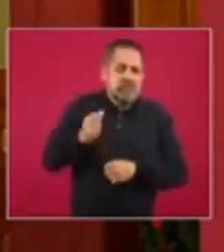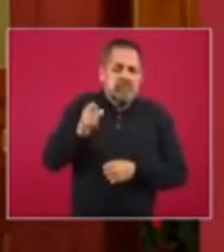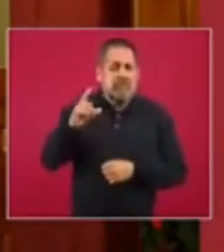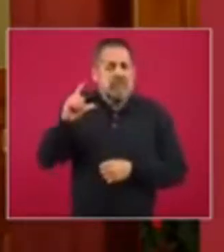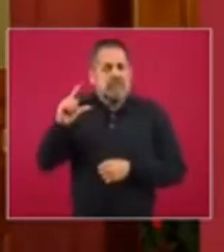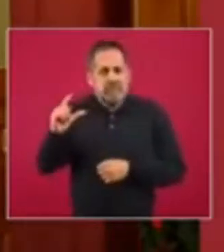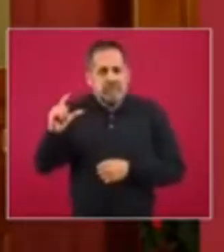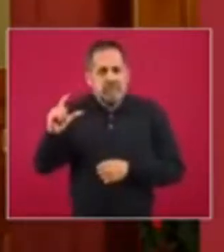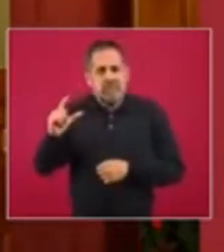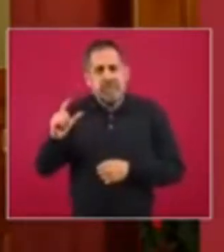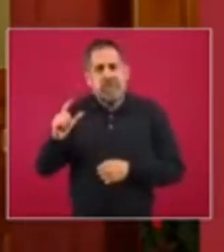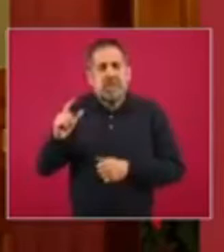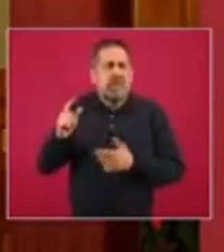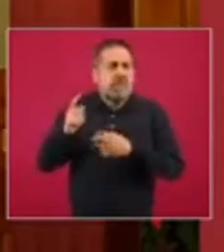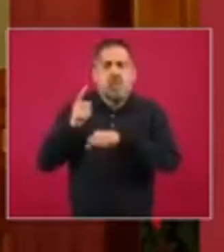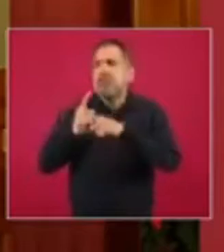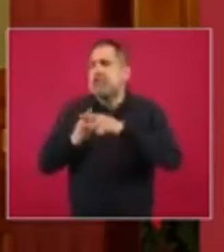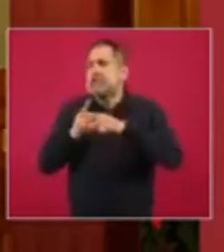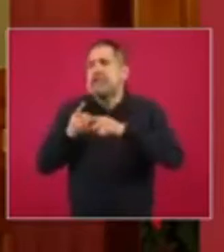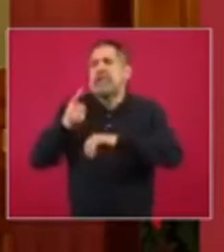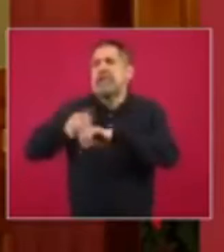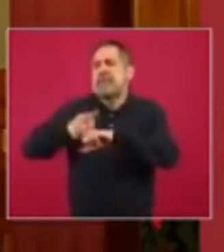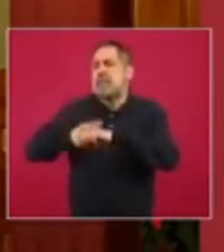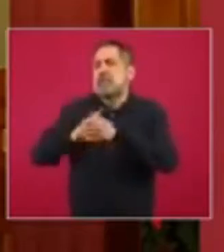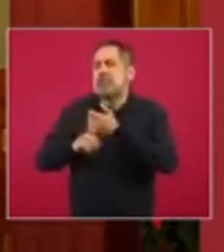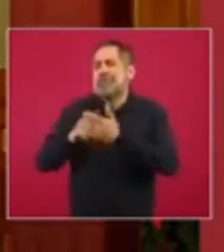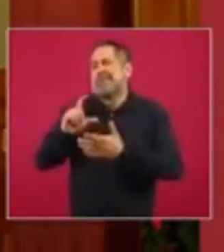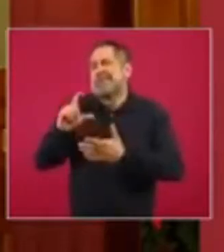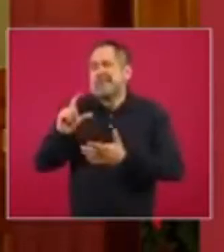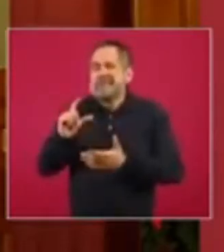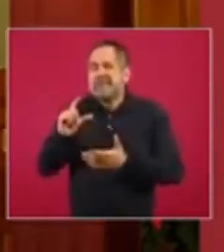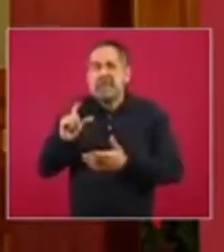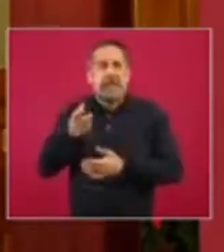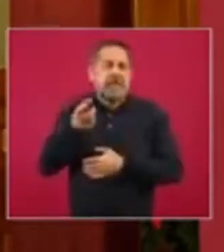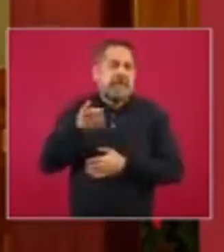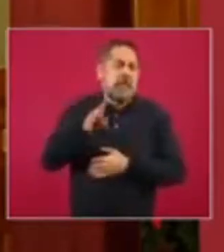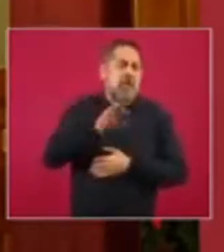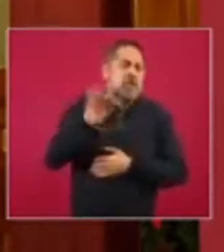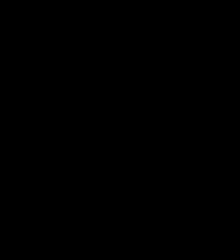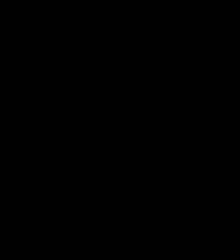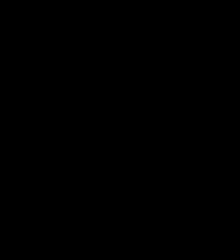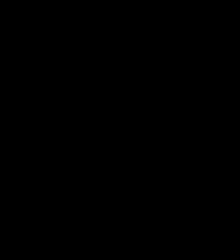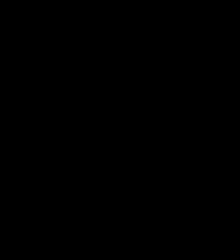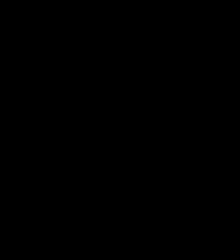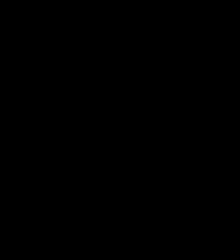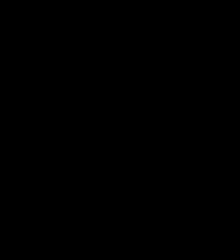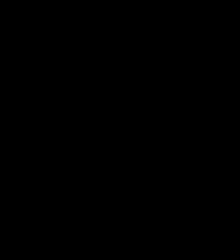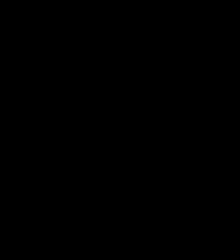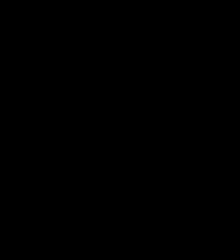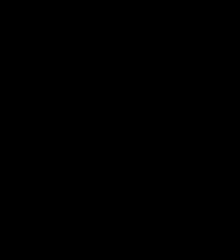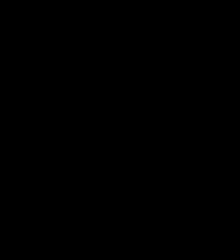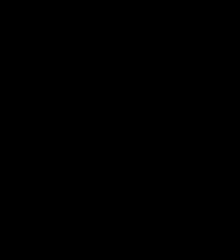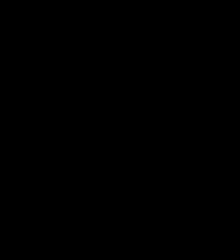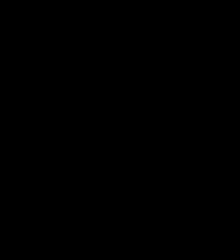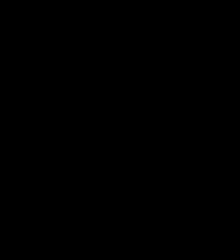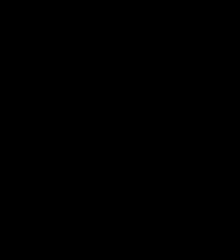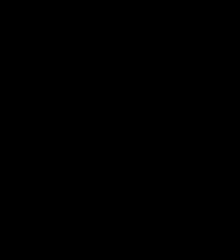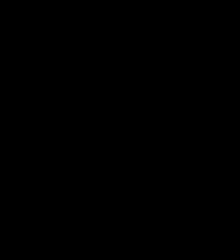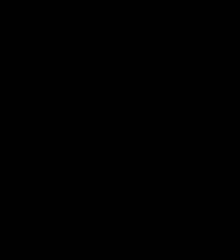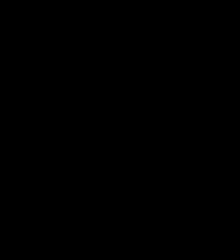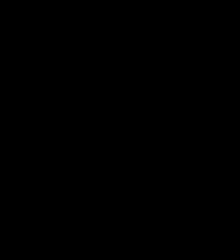de positividad que es de un 39%, recordando inclusive que en